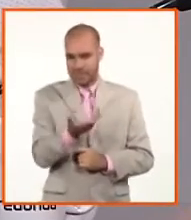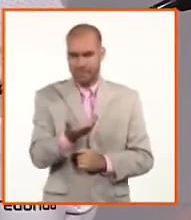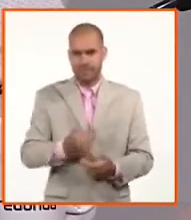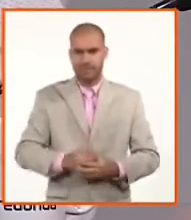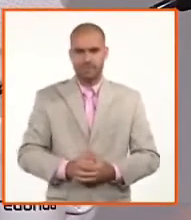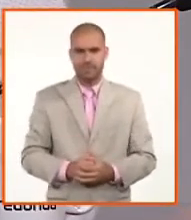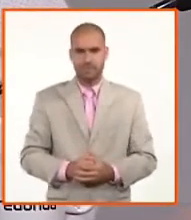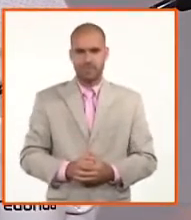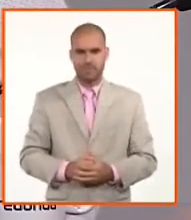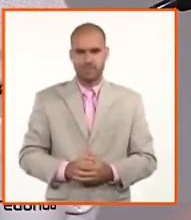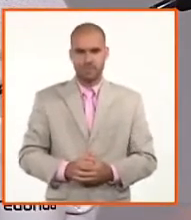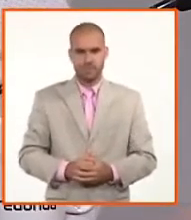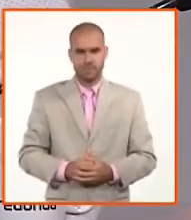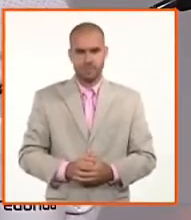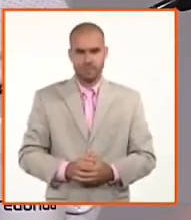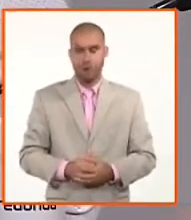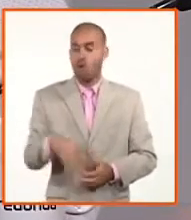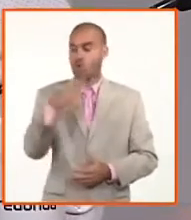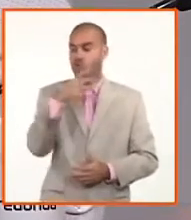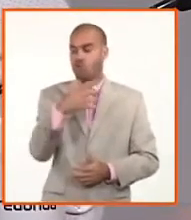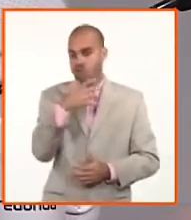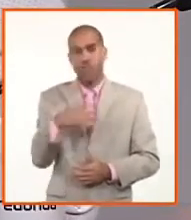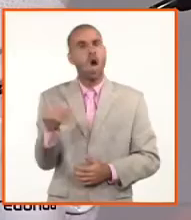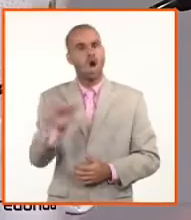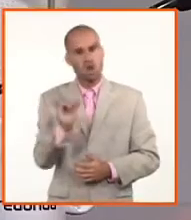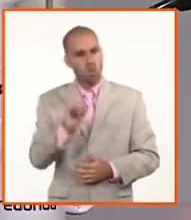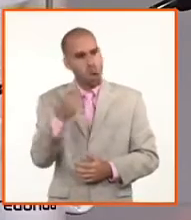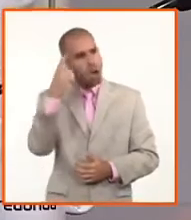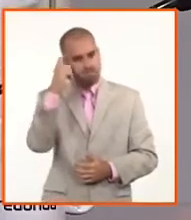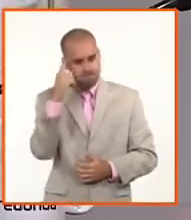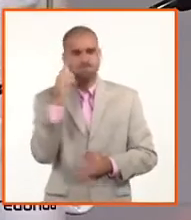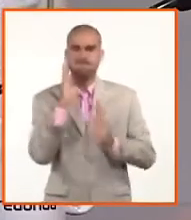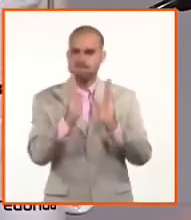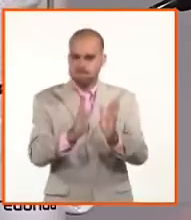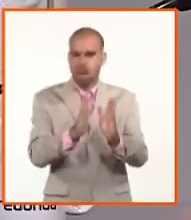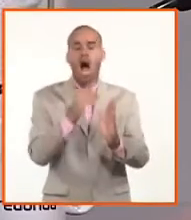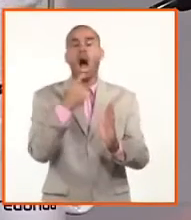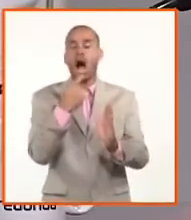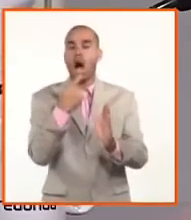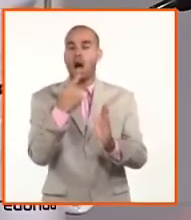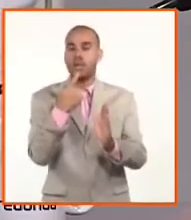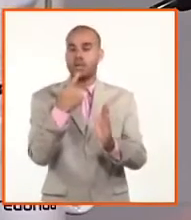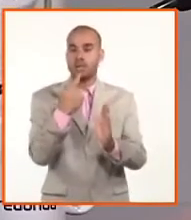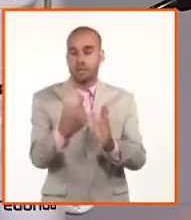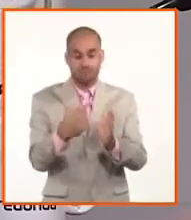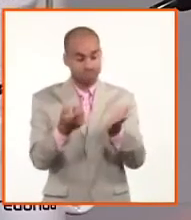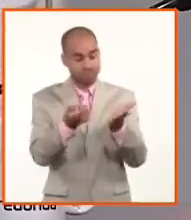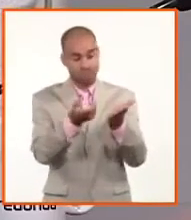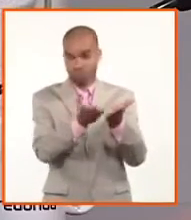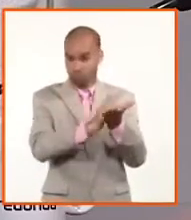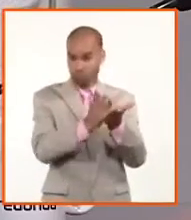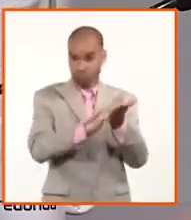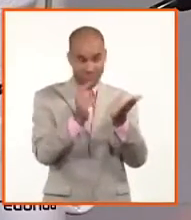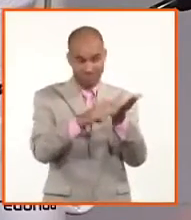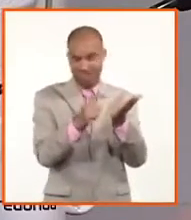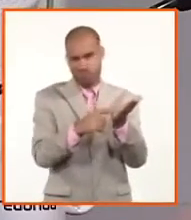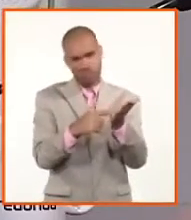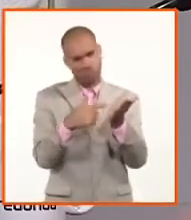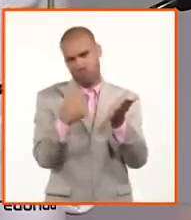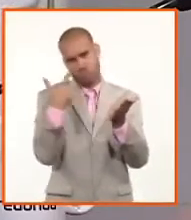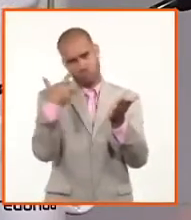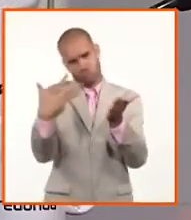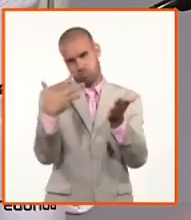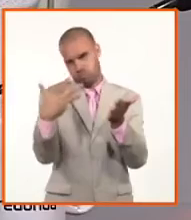de luchar, por qué Fidel también la seguía, y ellos hablaban en esos textos que son ensayos imprescindibles para todo